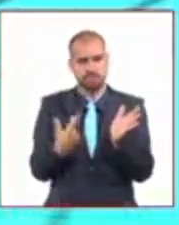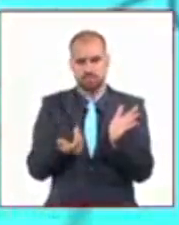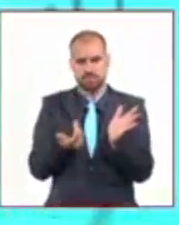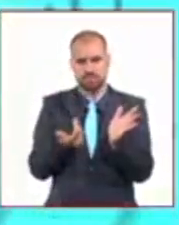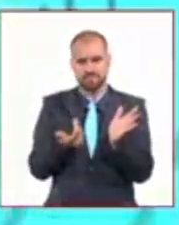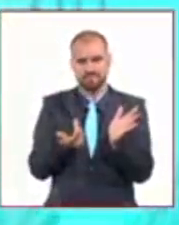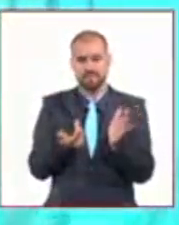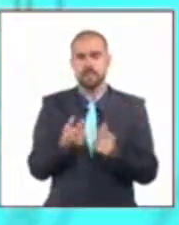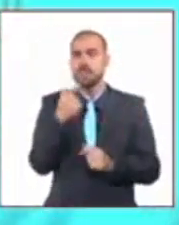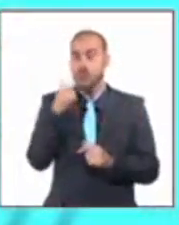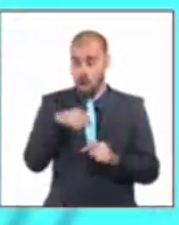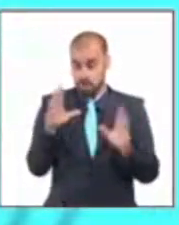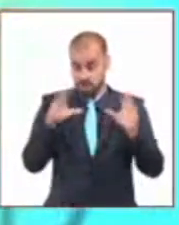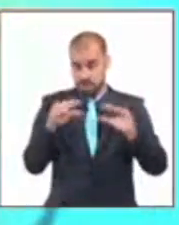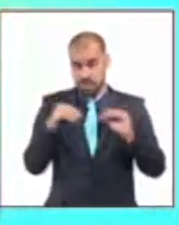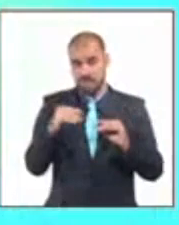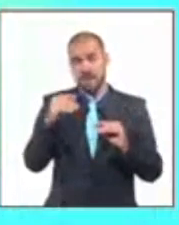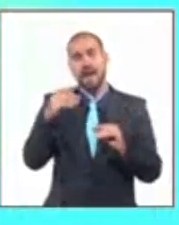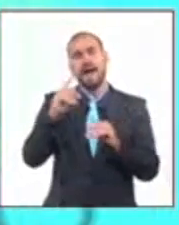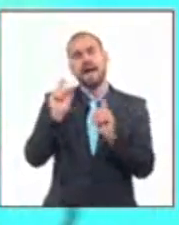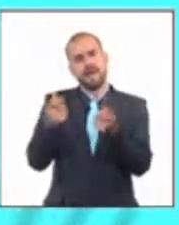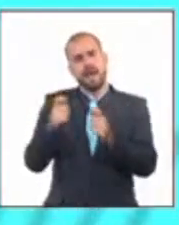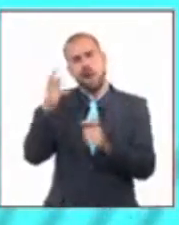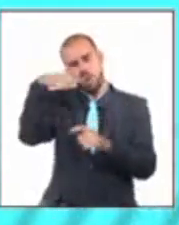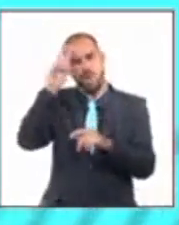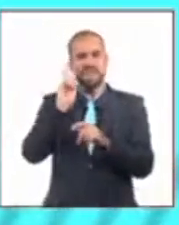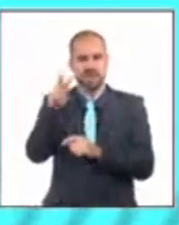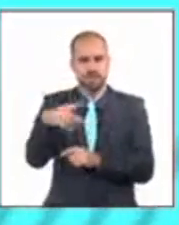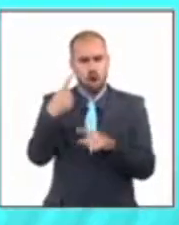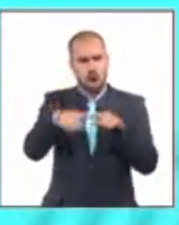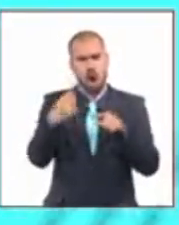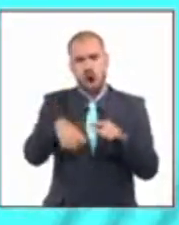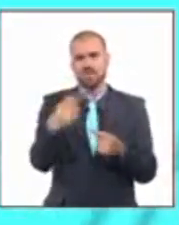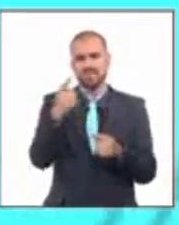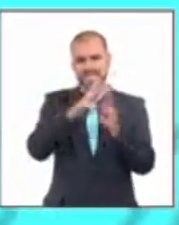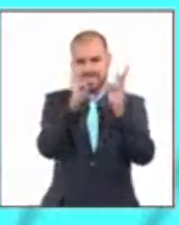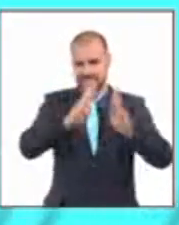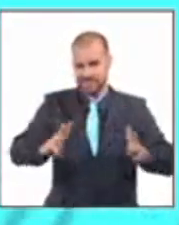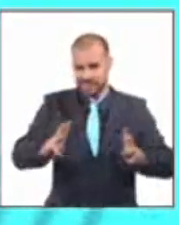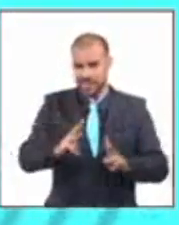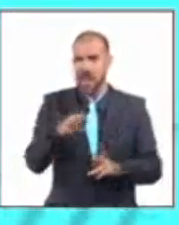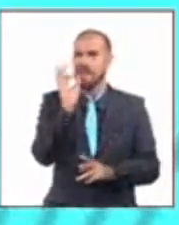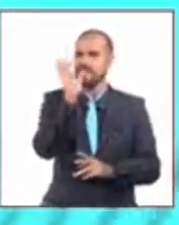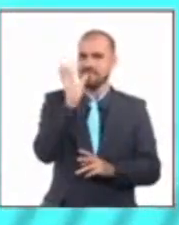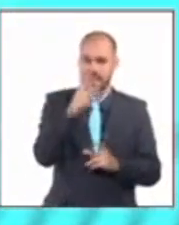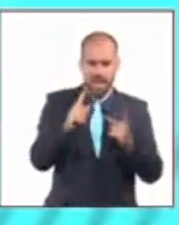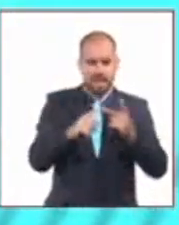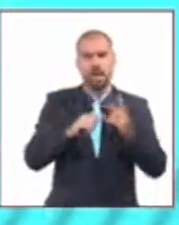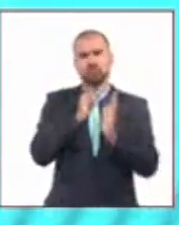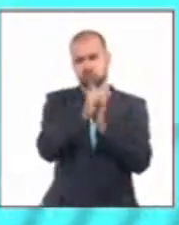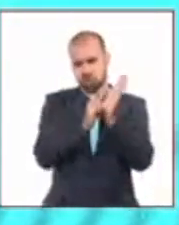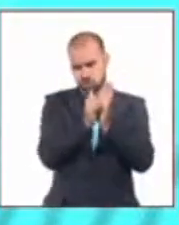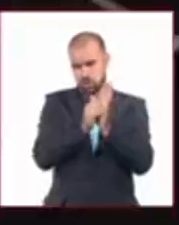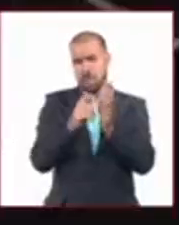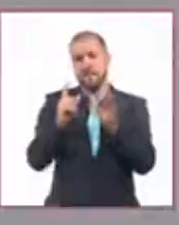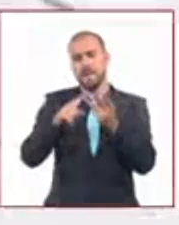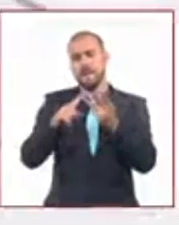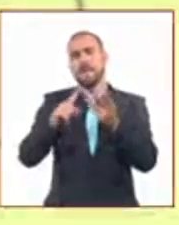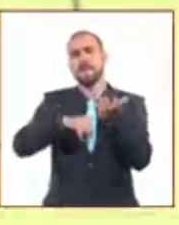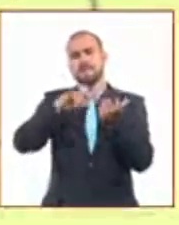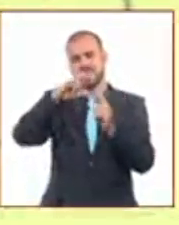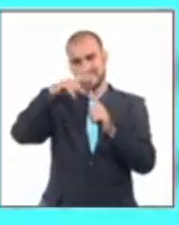noche por cubavisión y nuestros canales en telegram youtube y pista así como nuestra página de facebook la